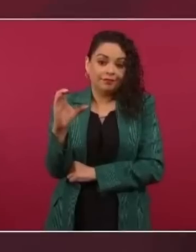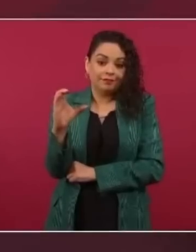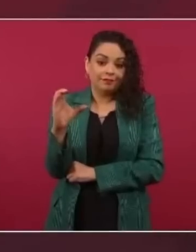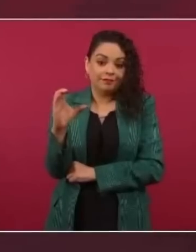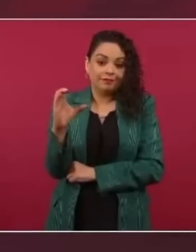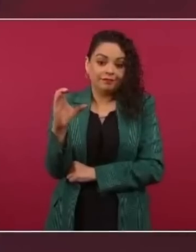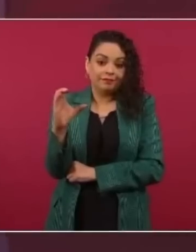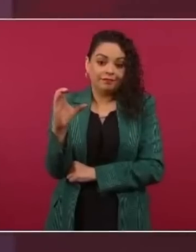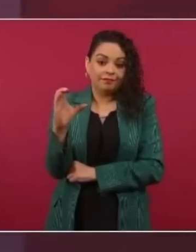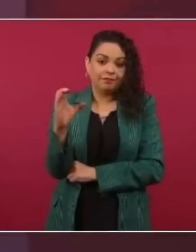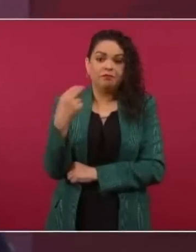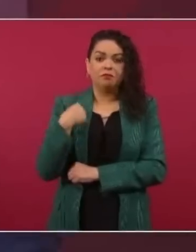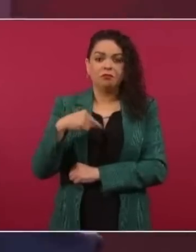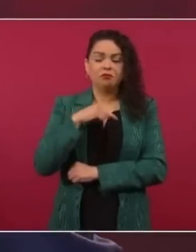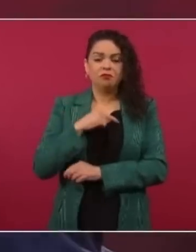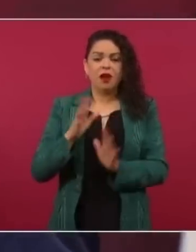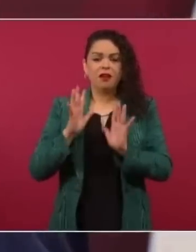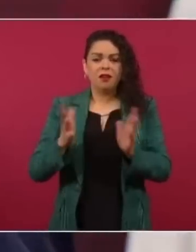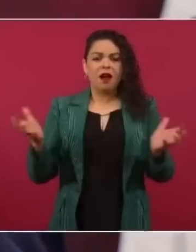en el 18,